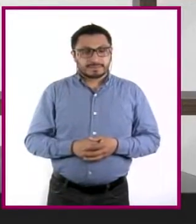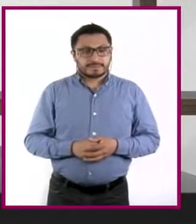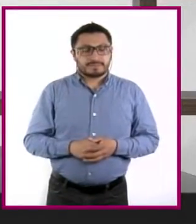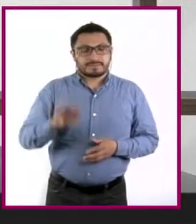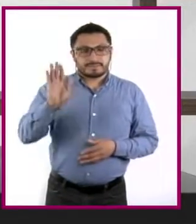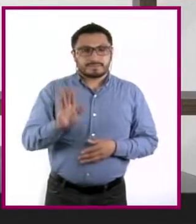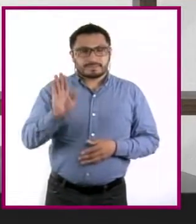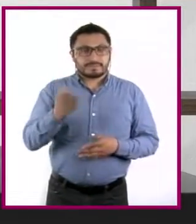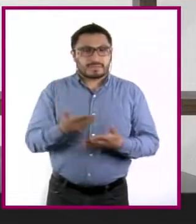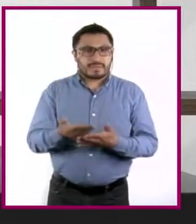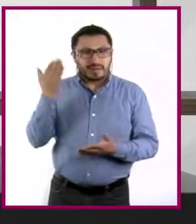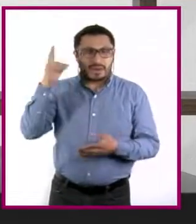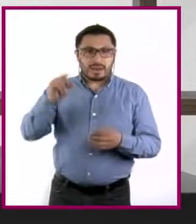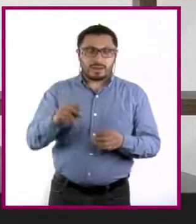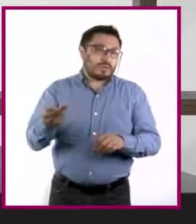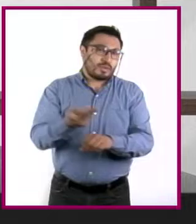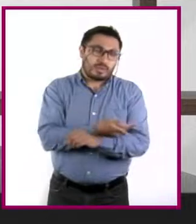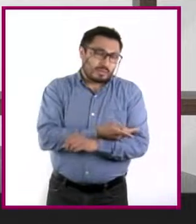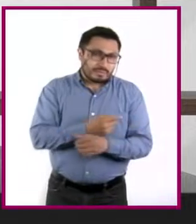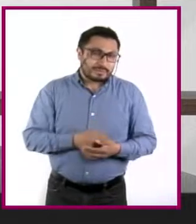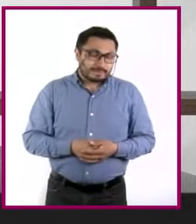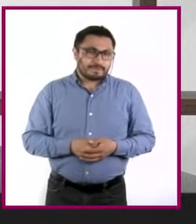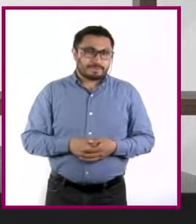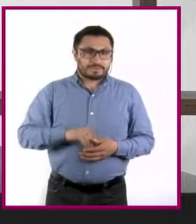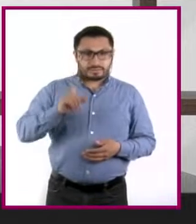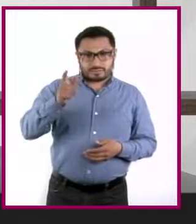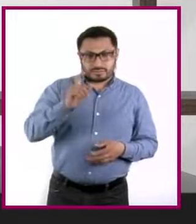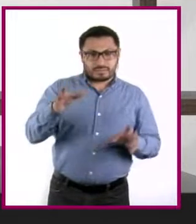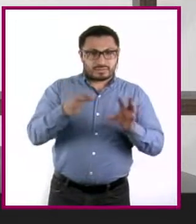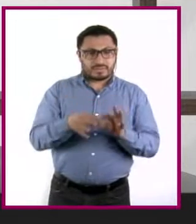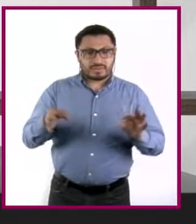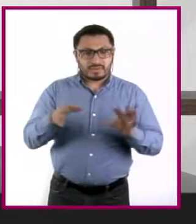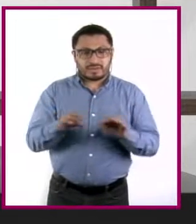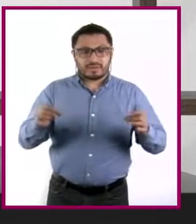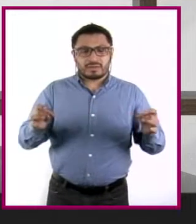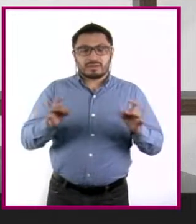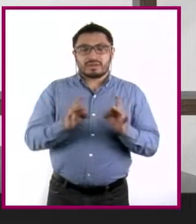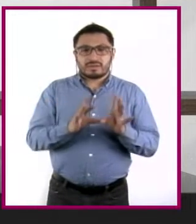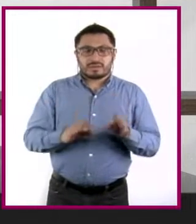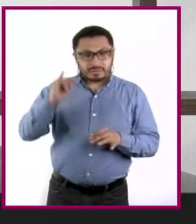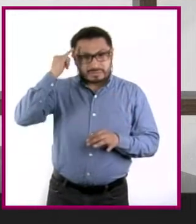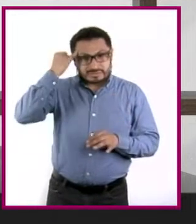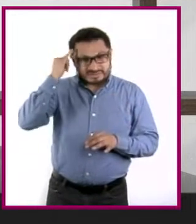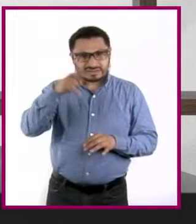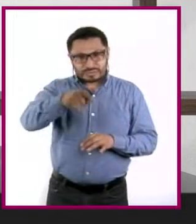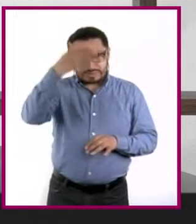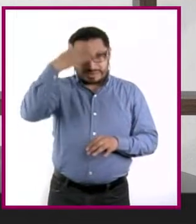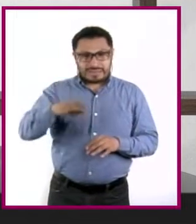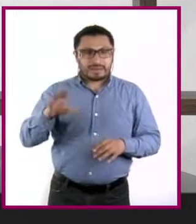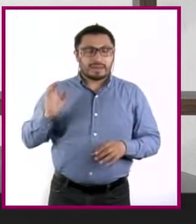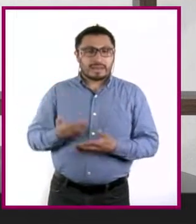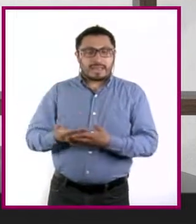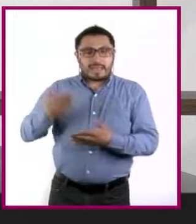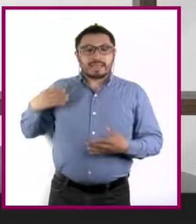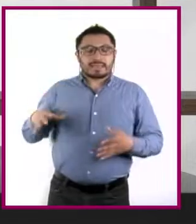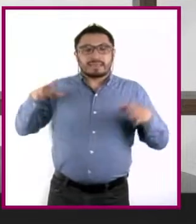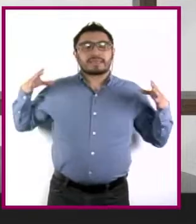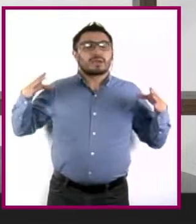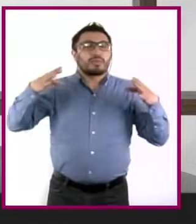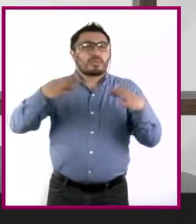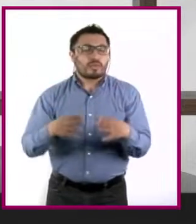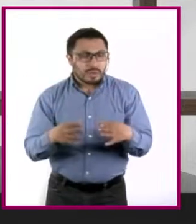Parece que el pasado no ha pasado cuando hablamos de la situación indígena. Como sabes, a partir de la conquista, las comunidades indígenas